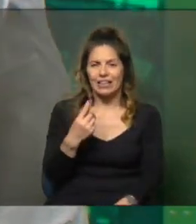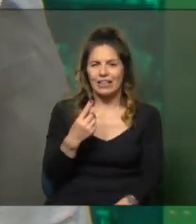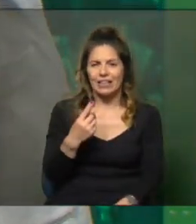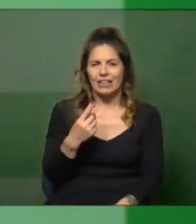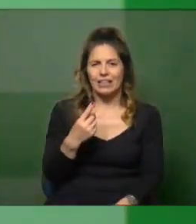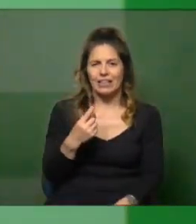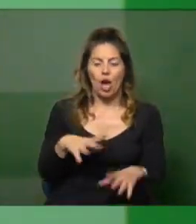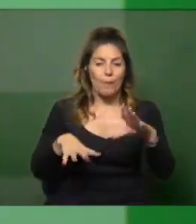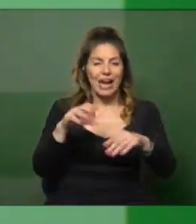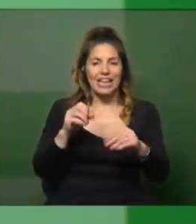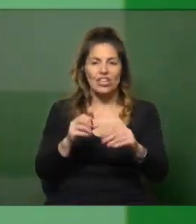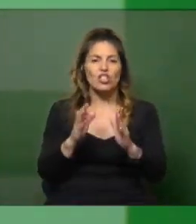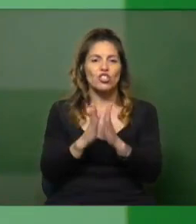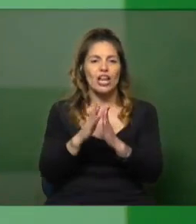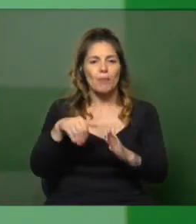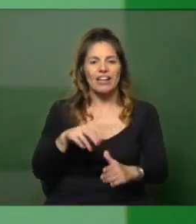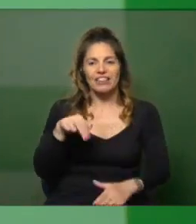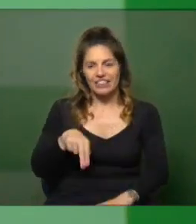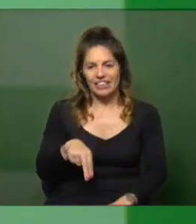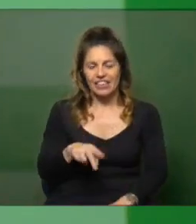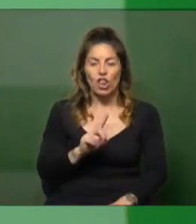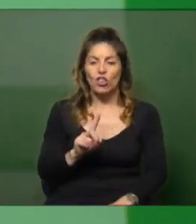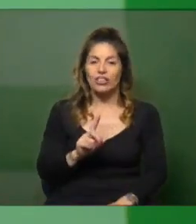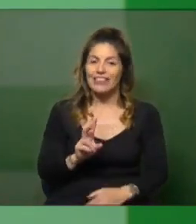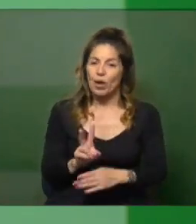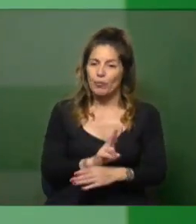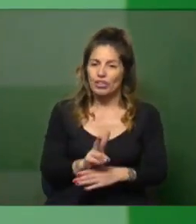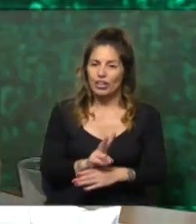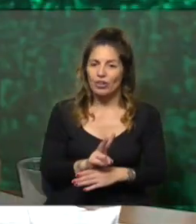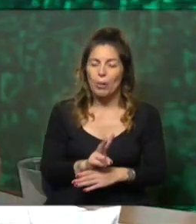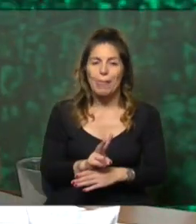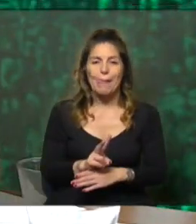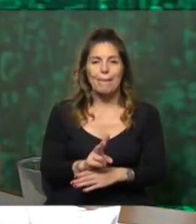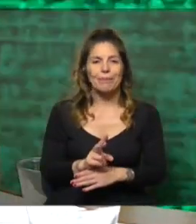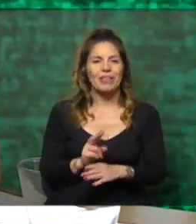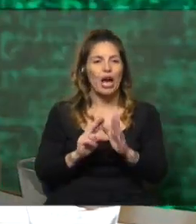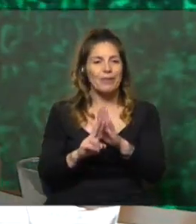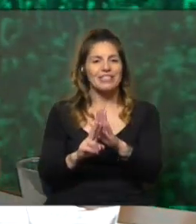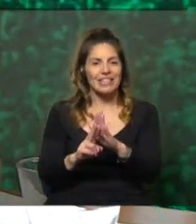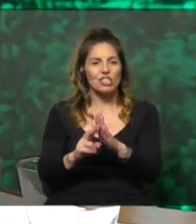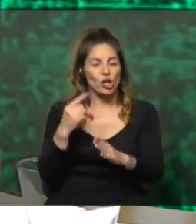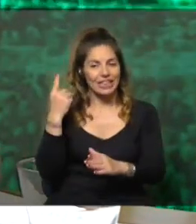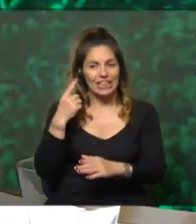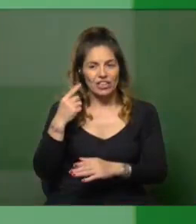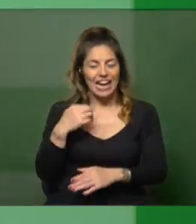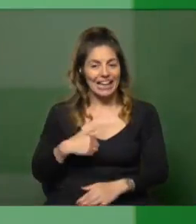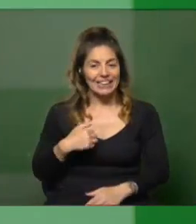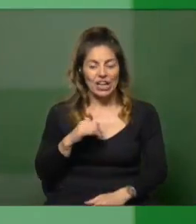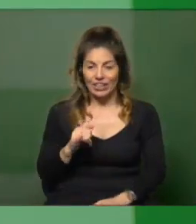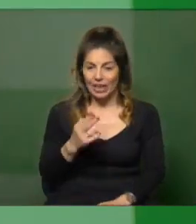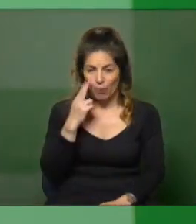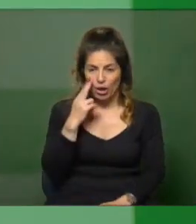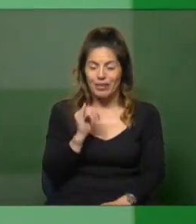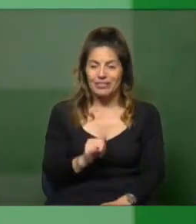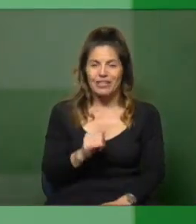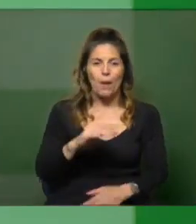Martín no está tan este digamos tan blindado O sea que la diplomacia tradicional Argentina va a tener problemas no te quep duda Y empezamos